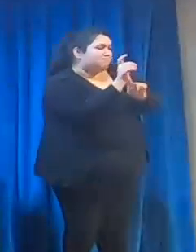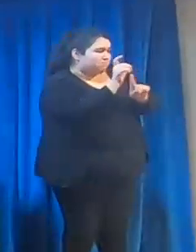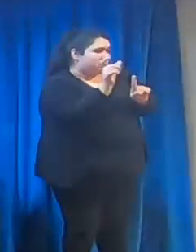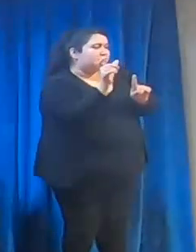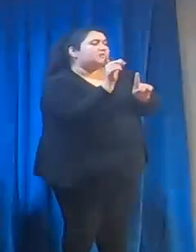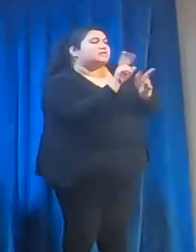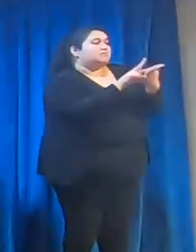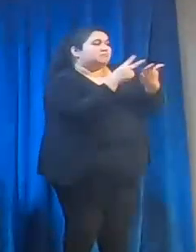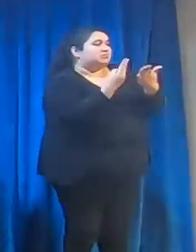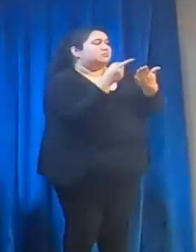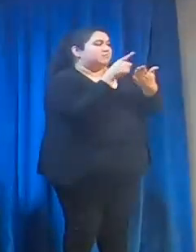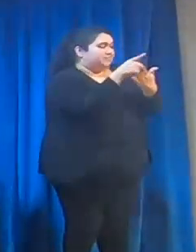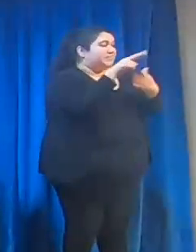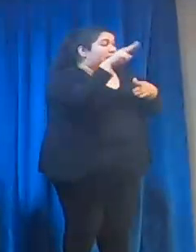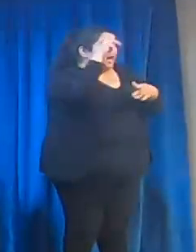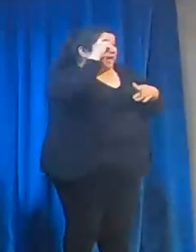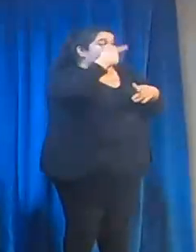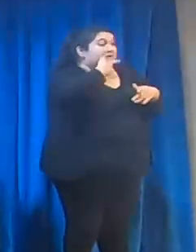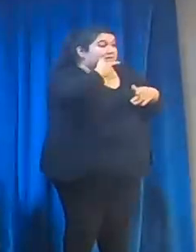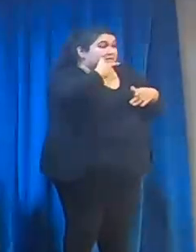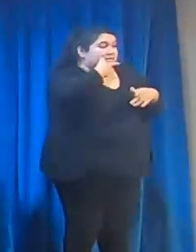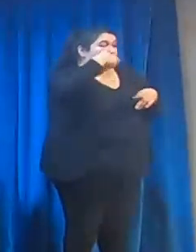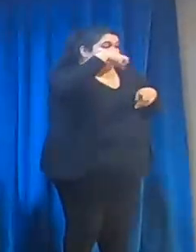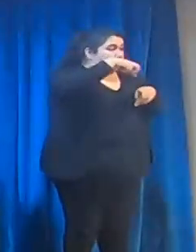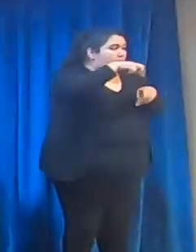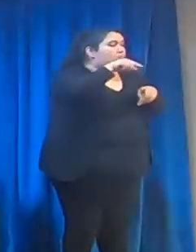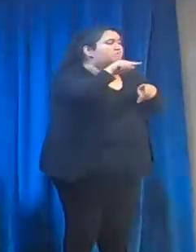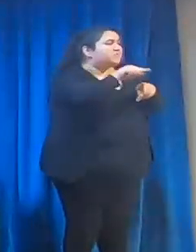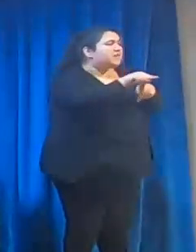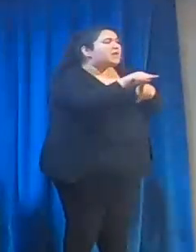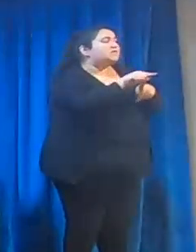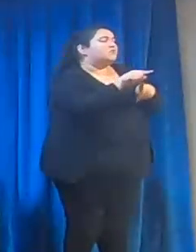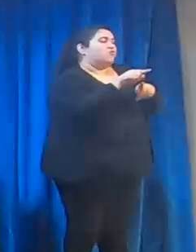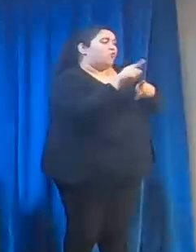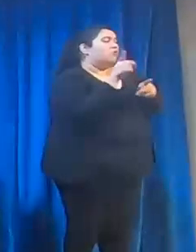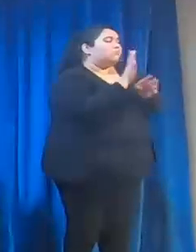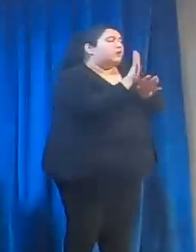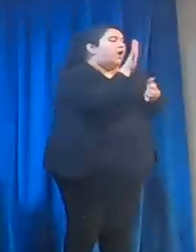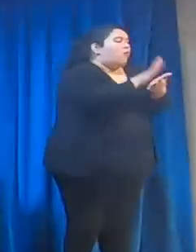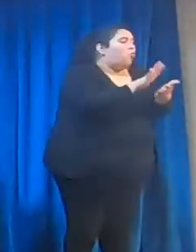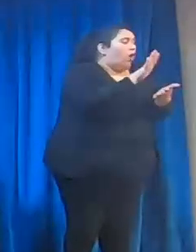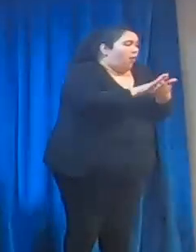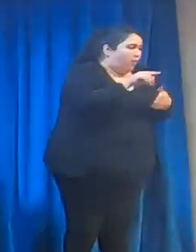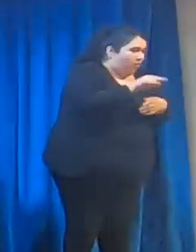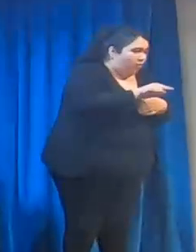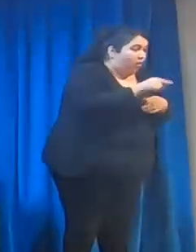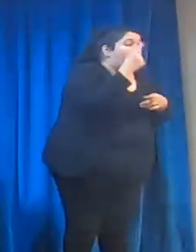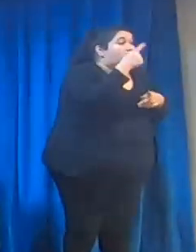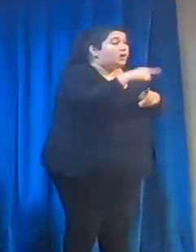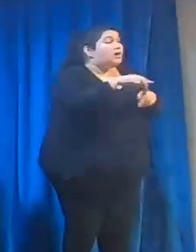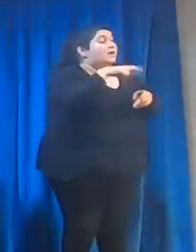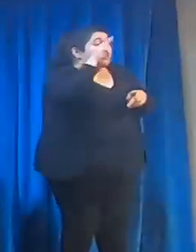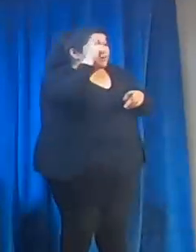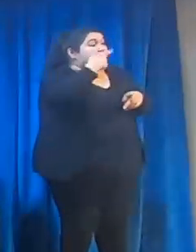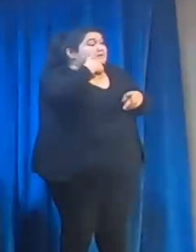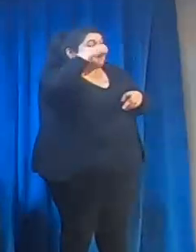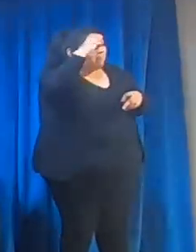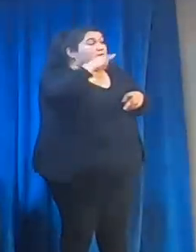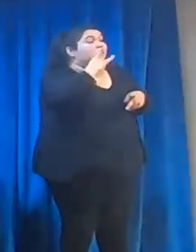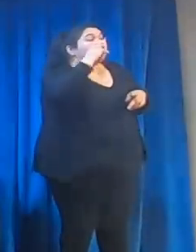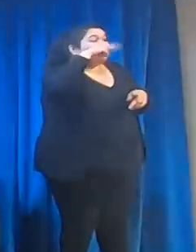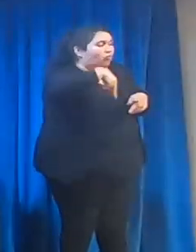re significa de nuevo, nuevamente, pero respectus viene de mirar a